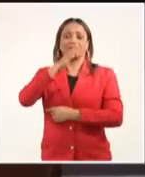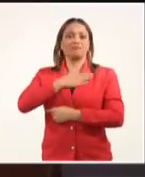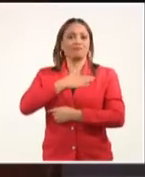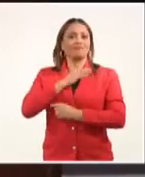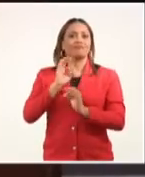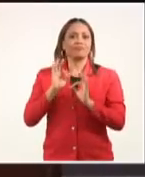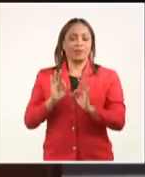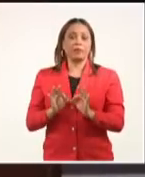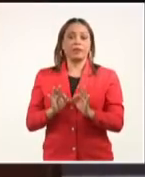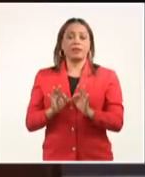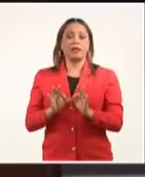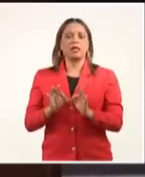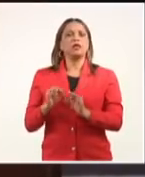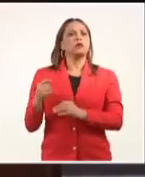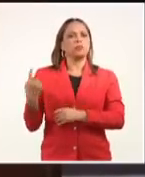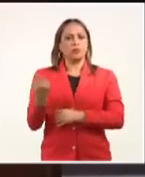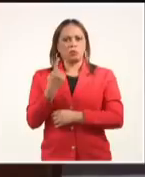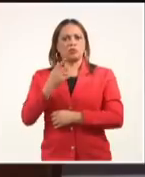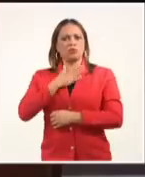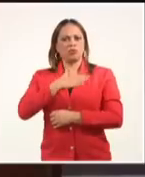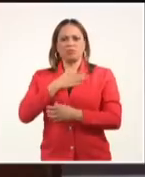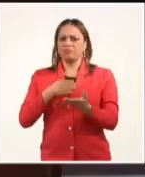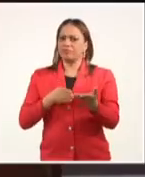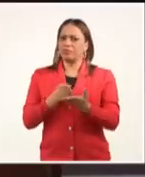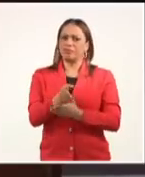nos hemos visto obligados